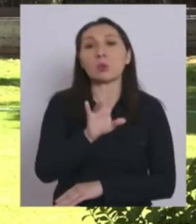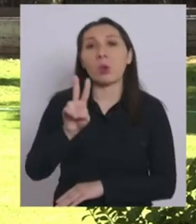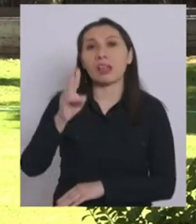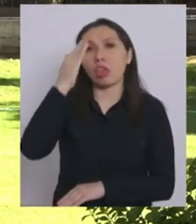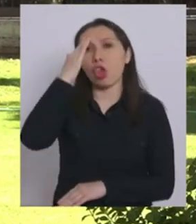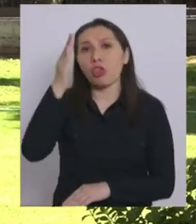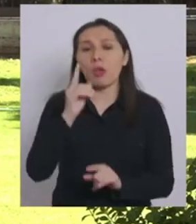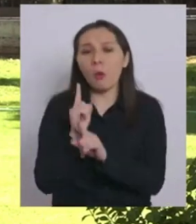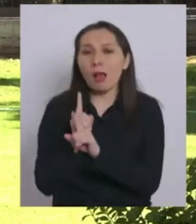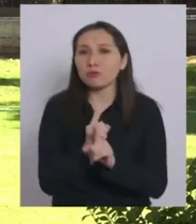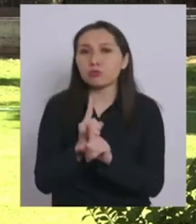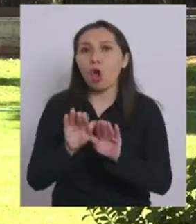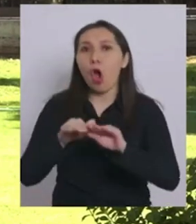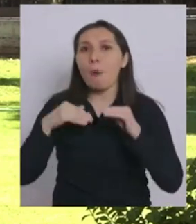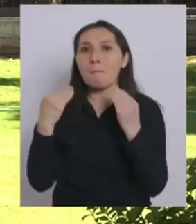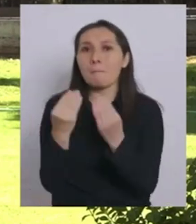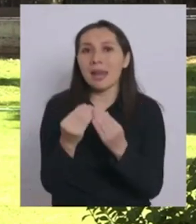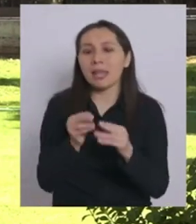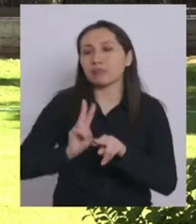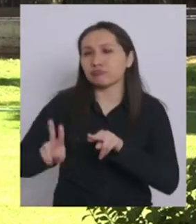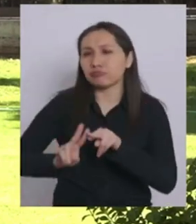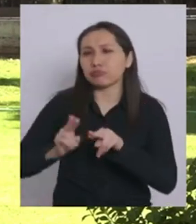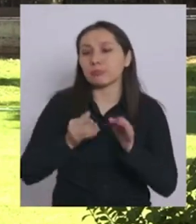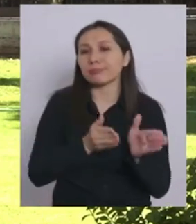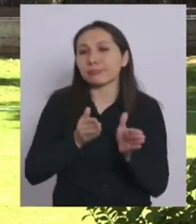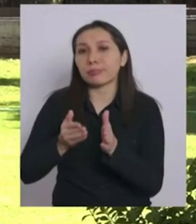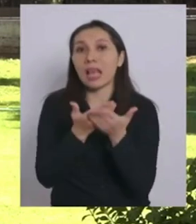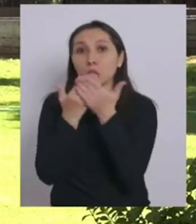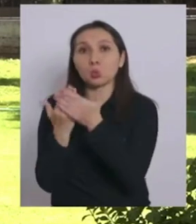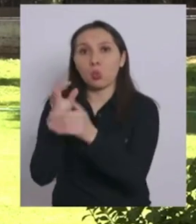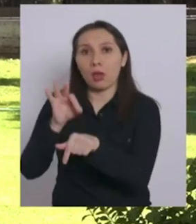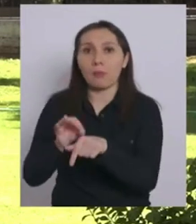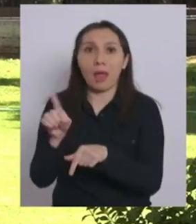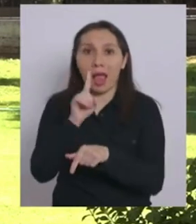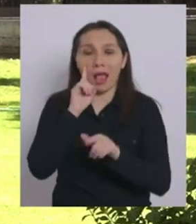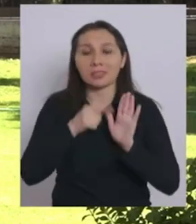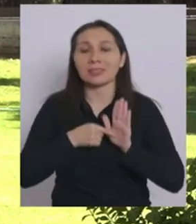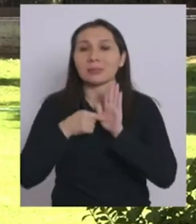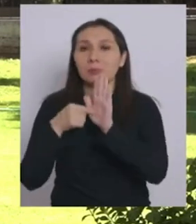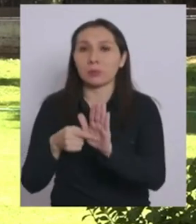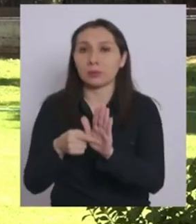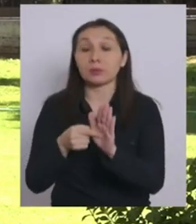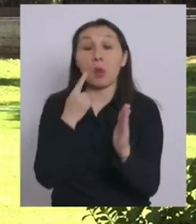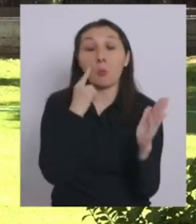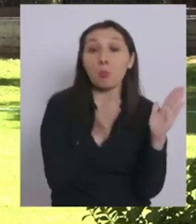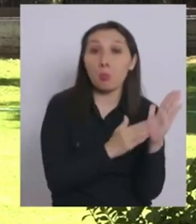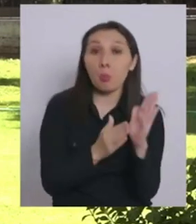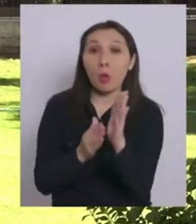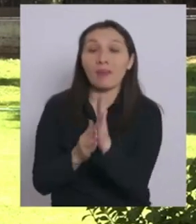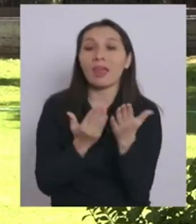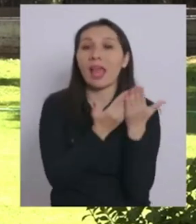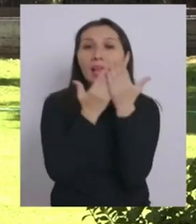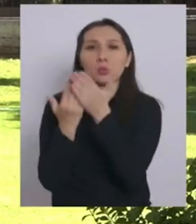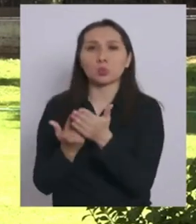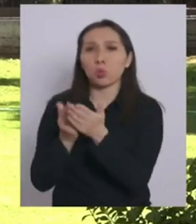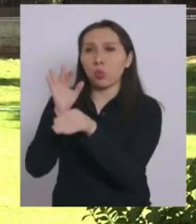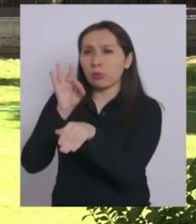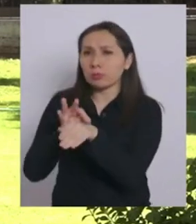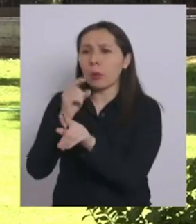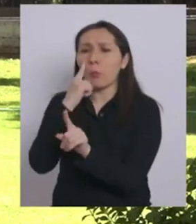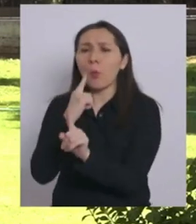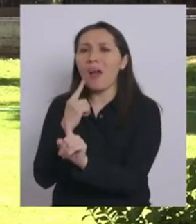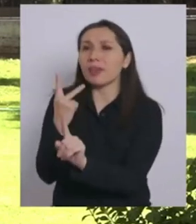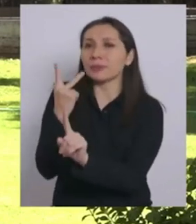porque era el seguimiento completo que se había hecho y los estudios clínicos así lo demostraron lo que es lo que se tiene en evidencia es un estudio clínico que se